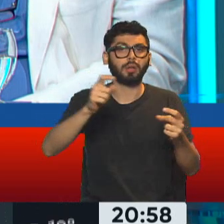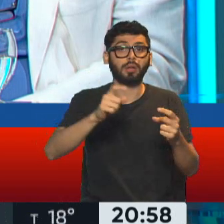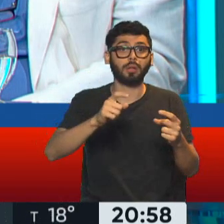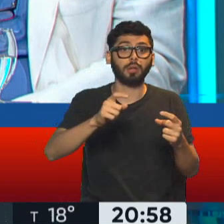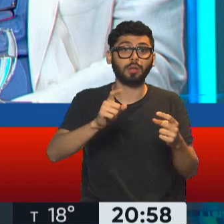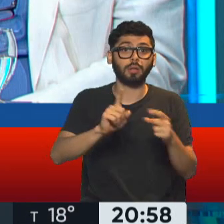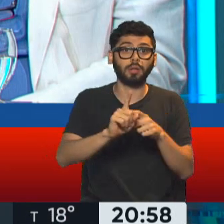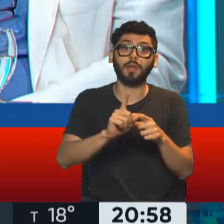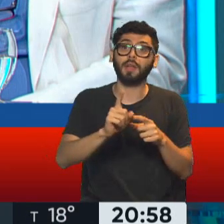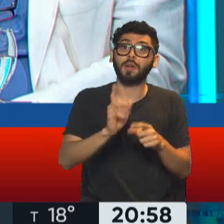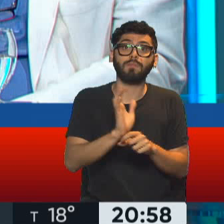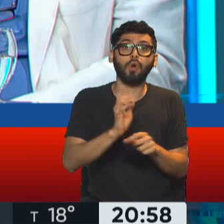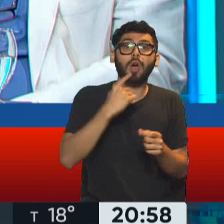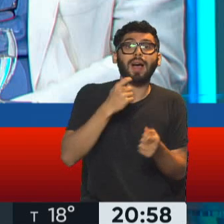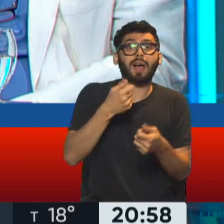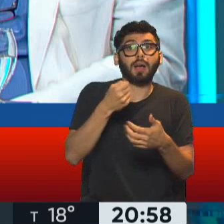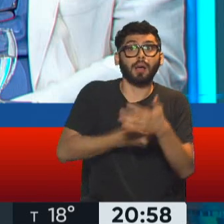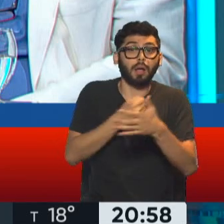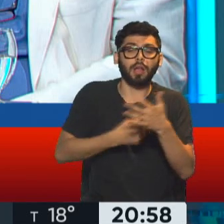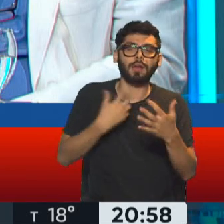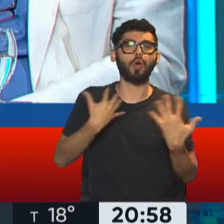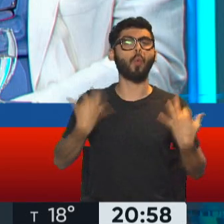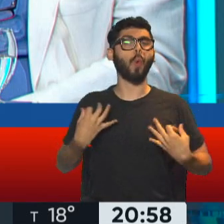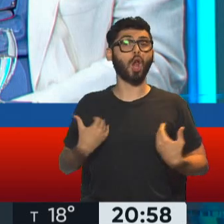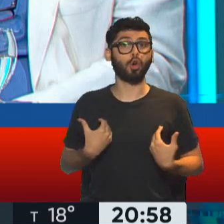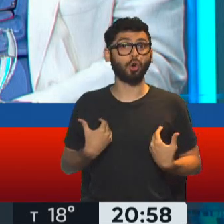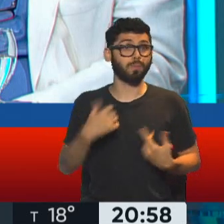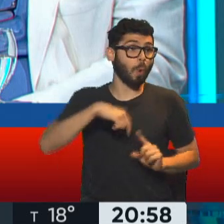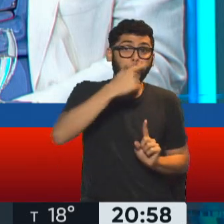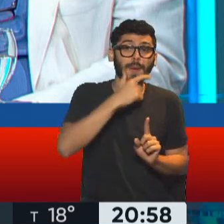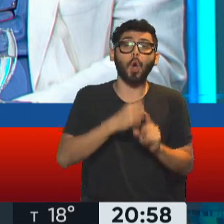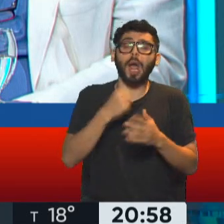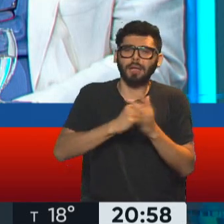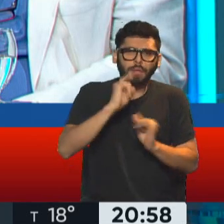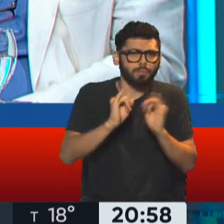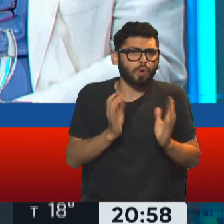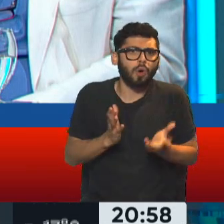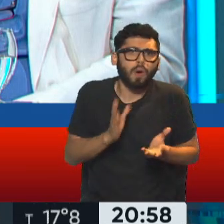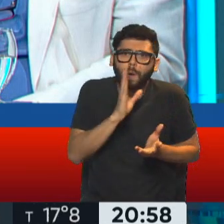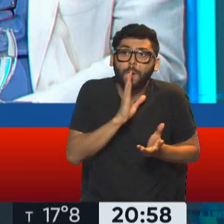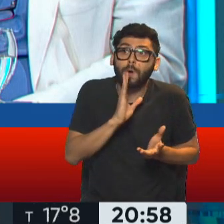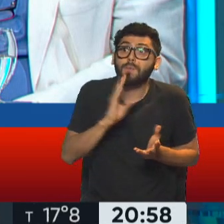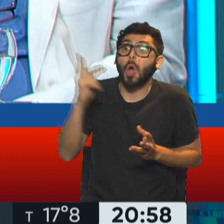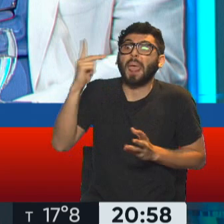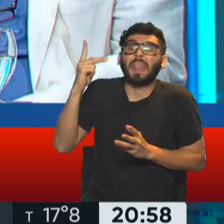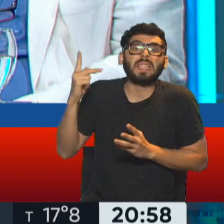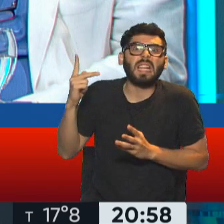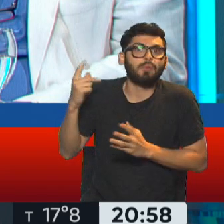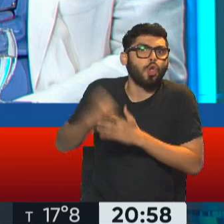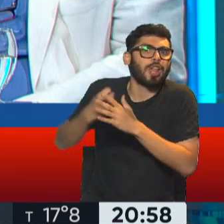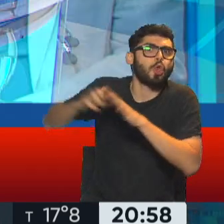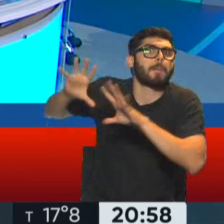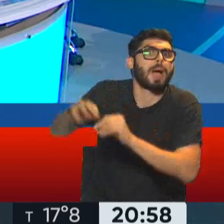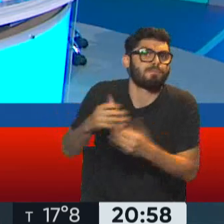transformar eso en una virtud, porque está tratando de explicar hoy de que esa era la manera de detener al kirchnerismo y que era una